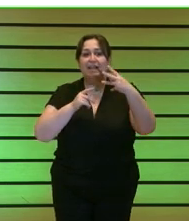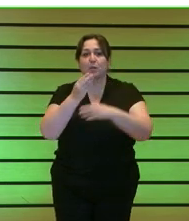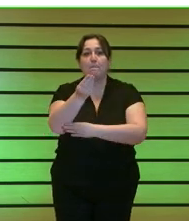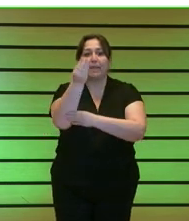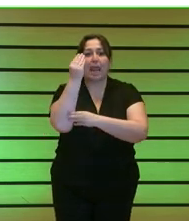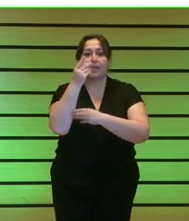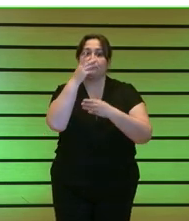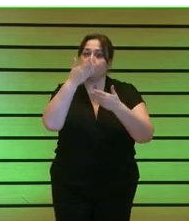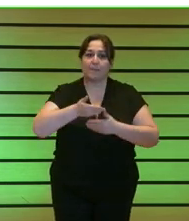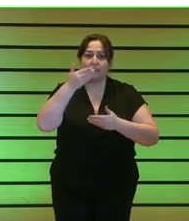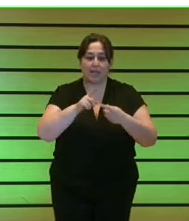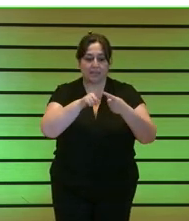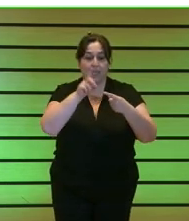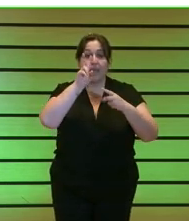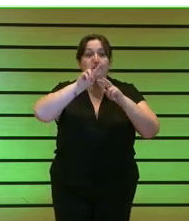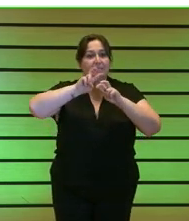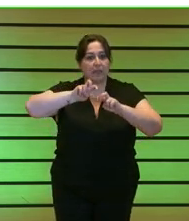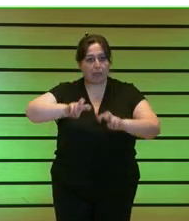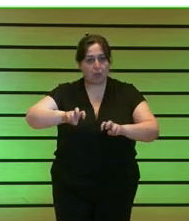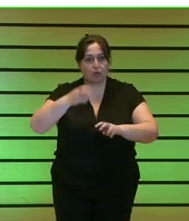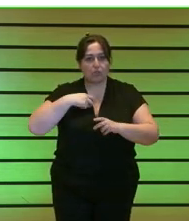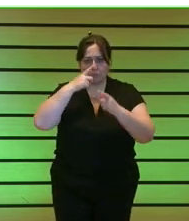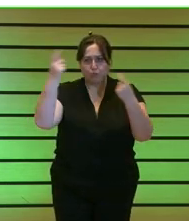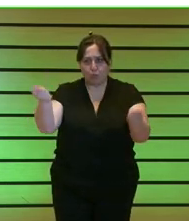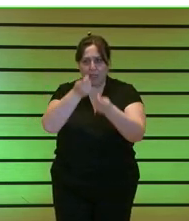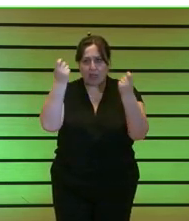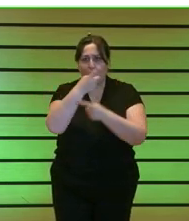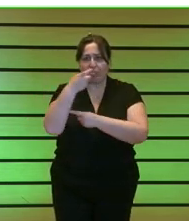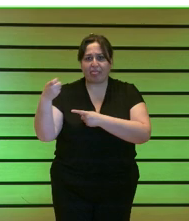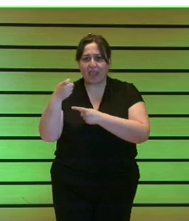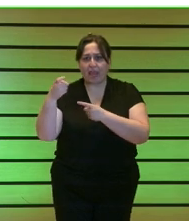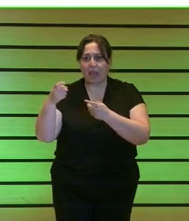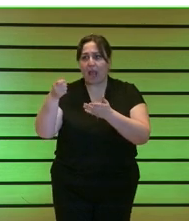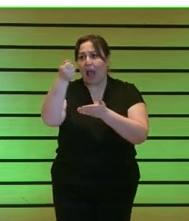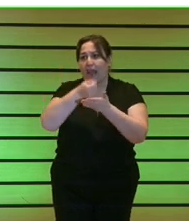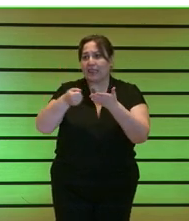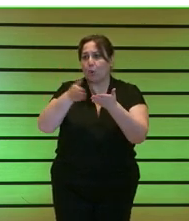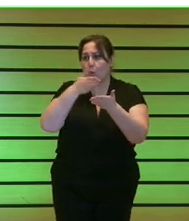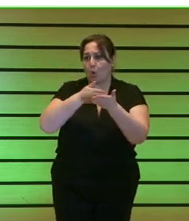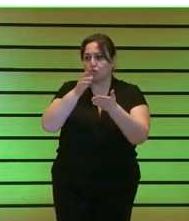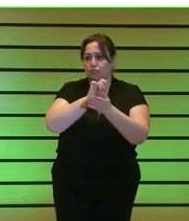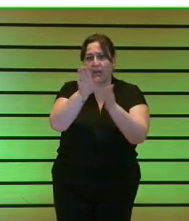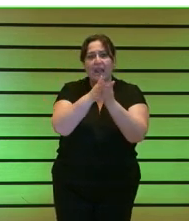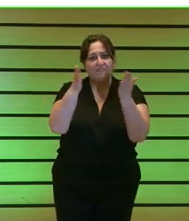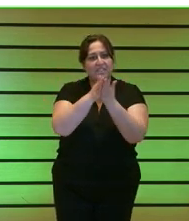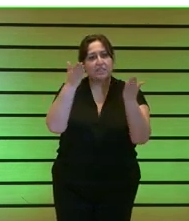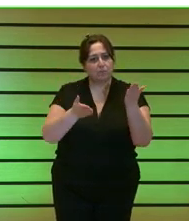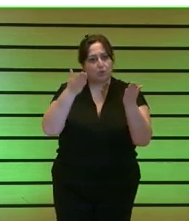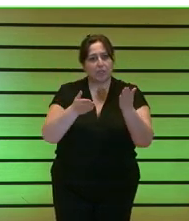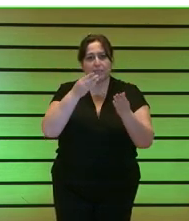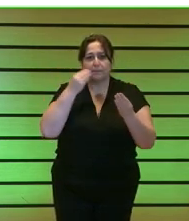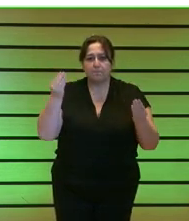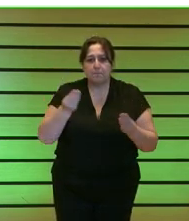que es investigación tenemos publicado ya 100 artículos en revistas de impacto que demuestran el beneficio y aumentan el conocimiento